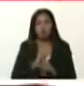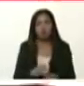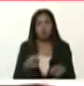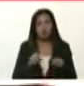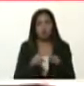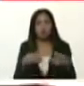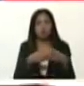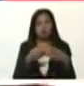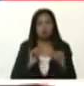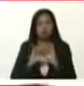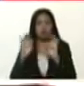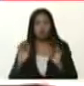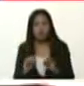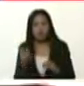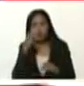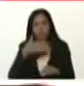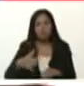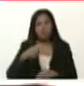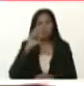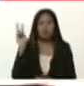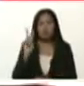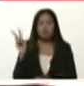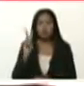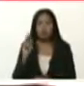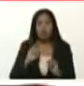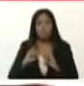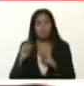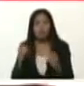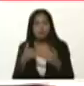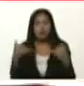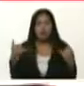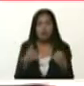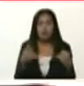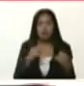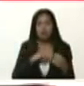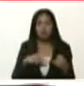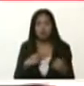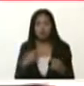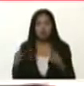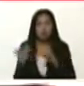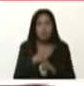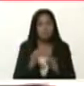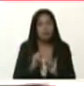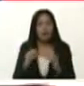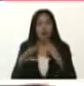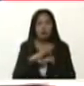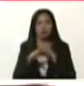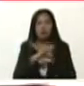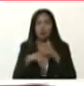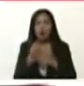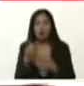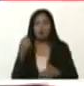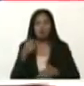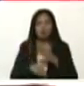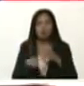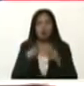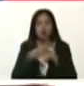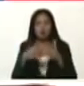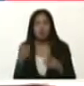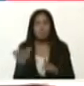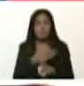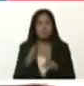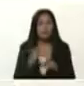paquete. Y el pueblo de Venezuela, en la misma línea, estamos derrotando el bloqueo, las sanciones y la